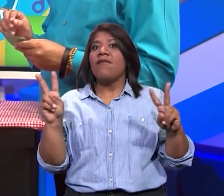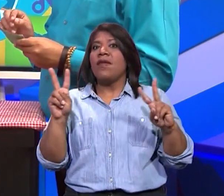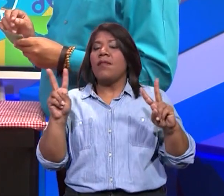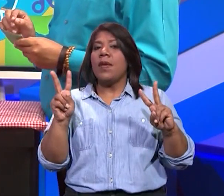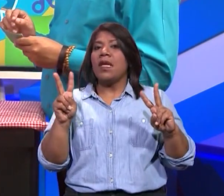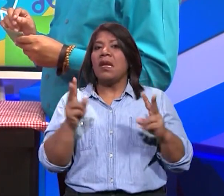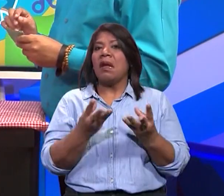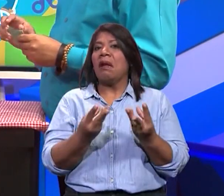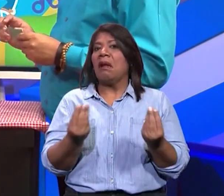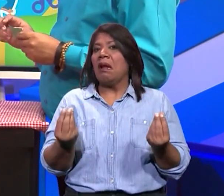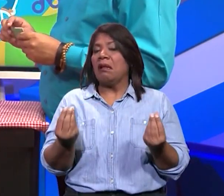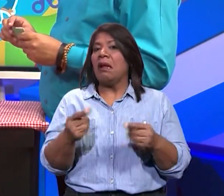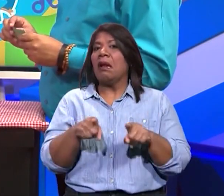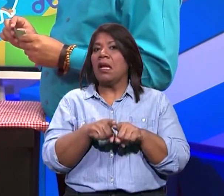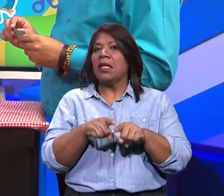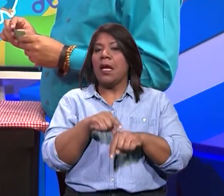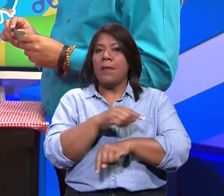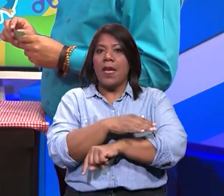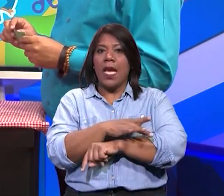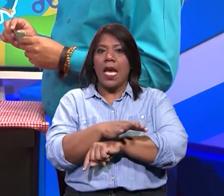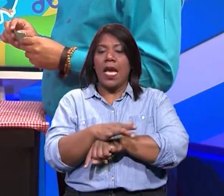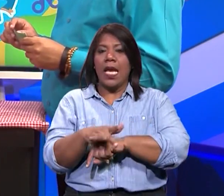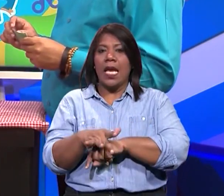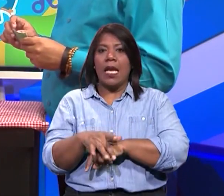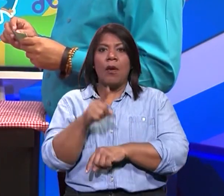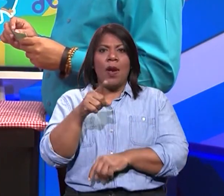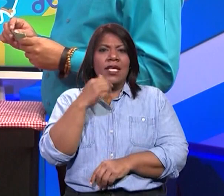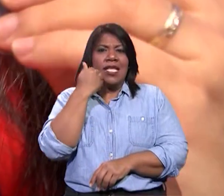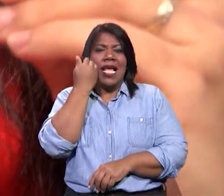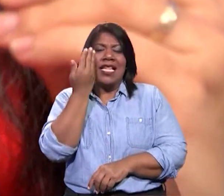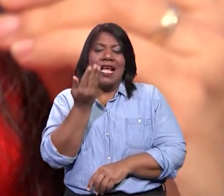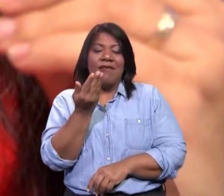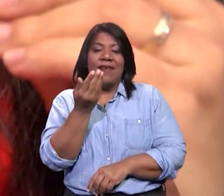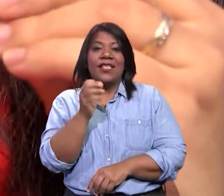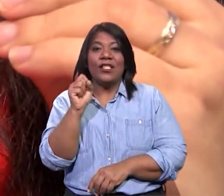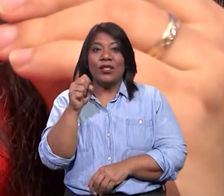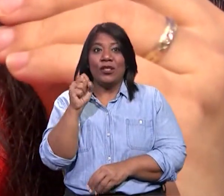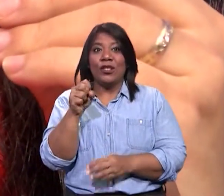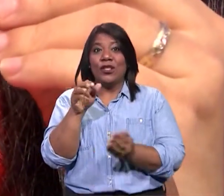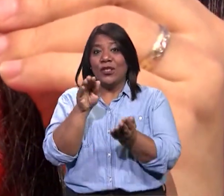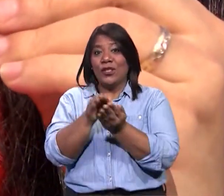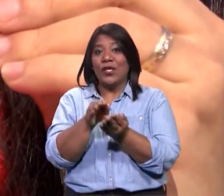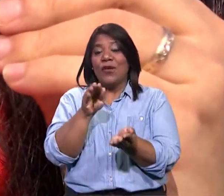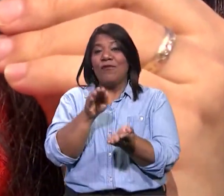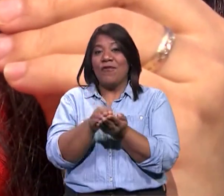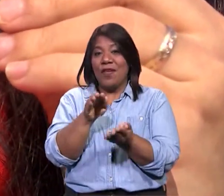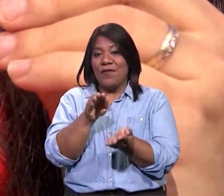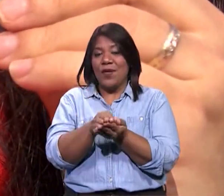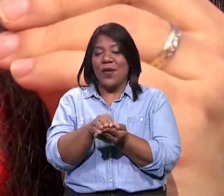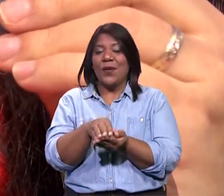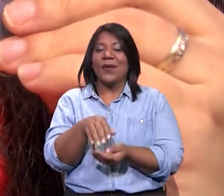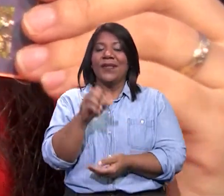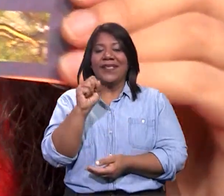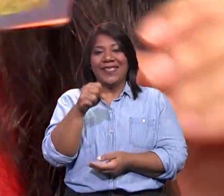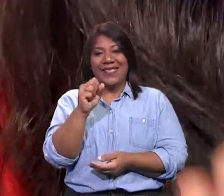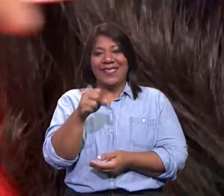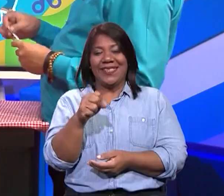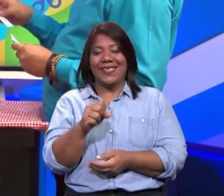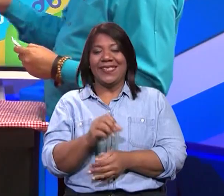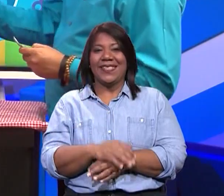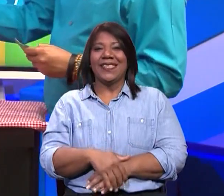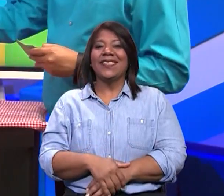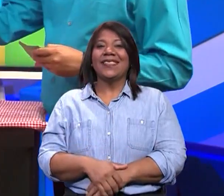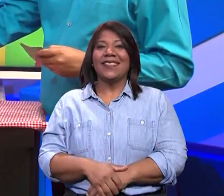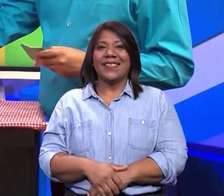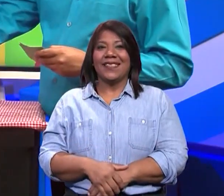en la tierra. A ver, maestra Esa Noemí. Esa está fácil, niños. Es esta. Los anfibios. Anfibios,